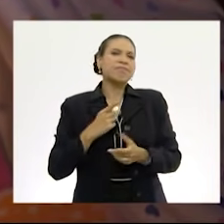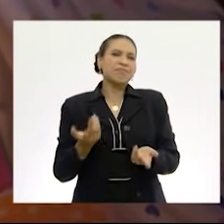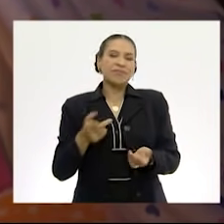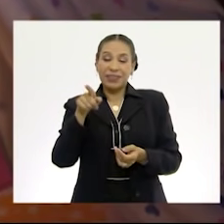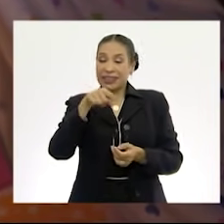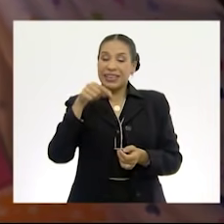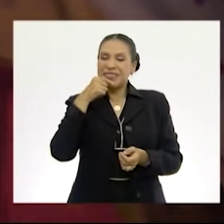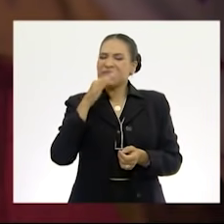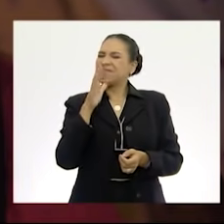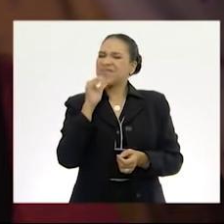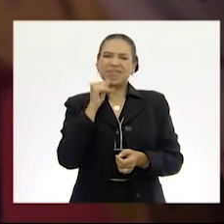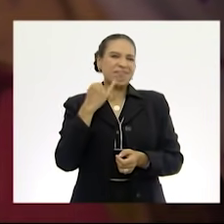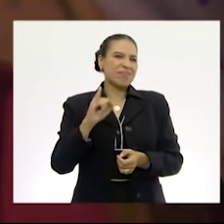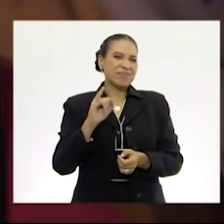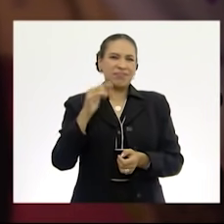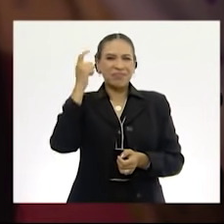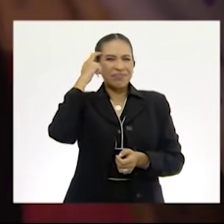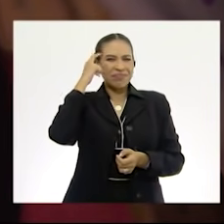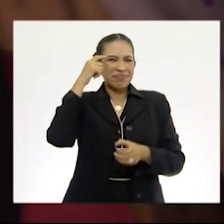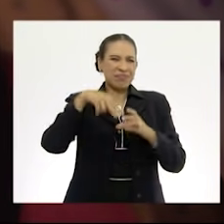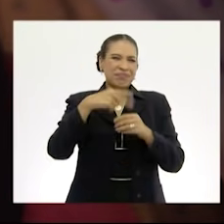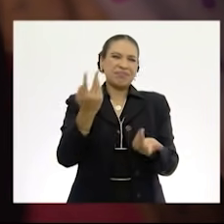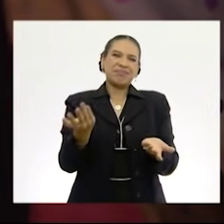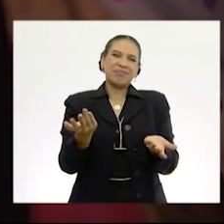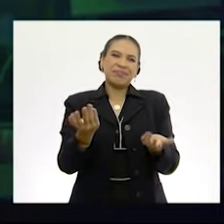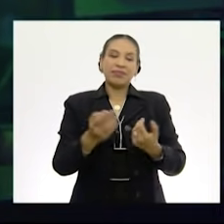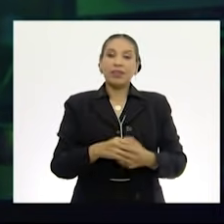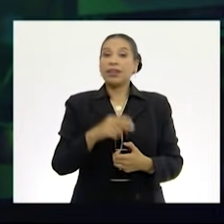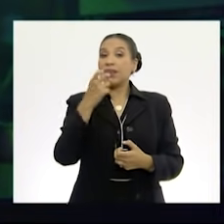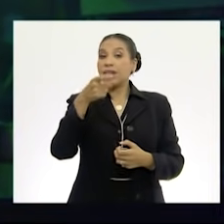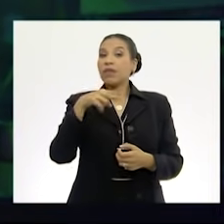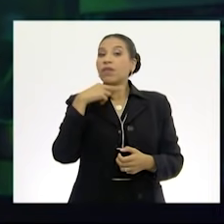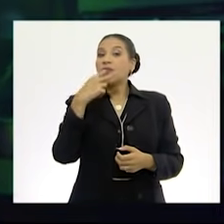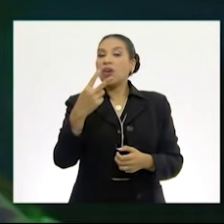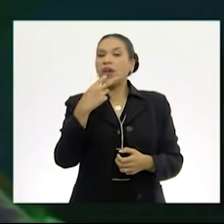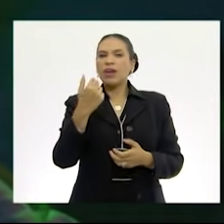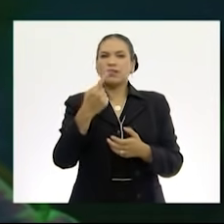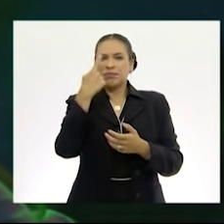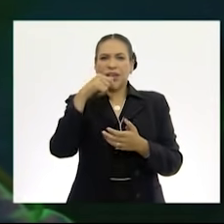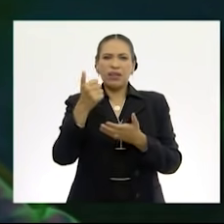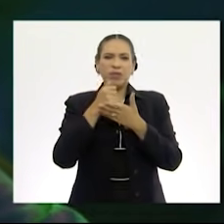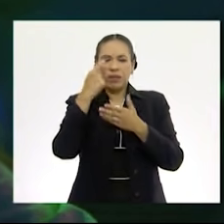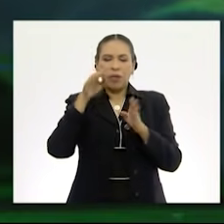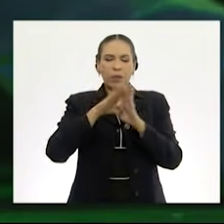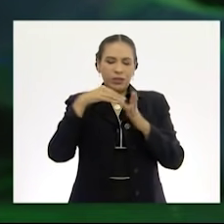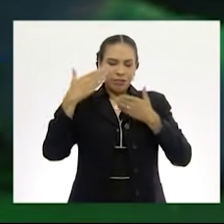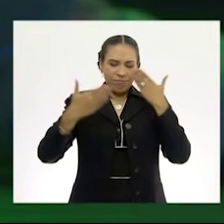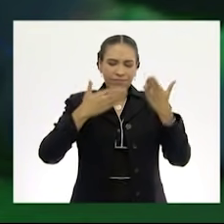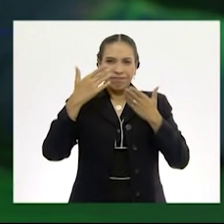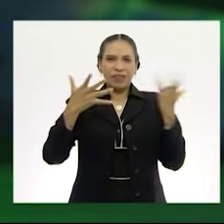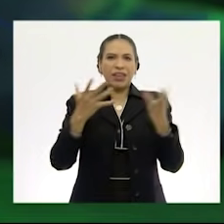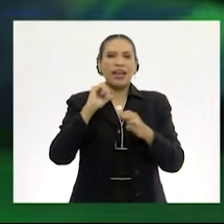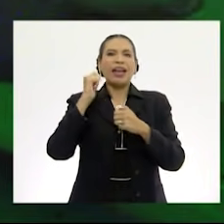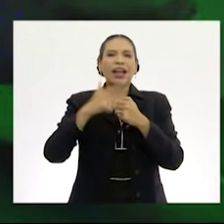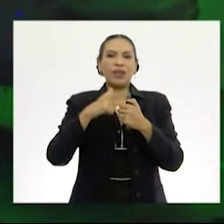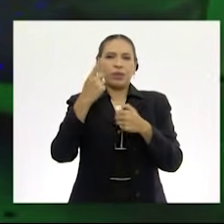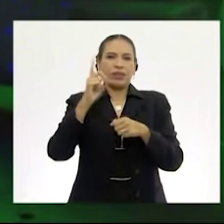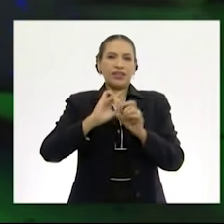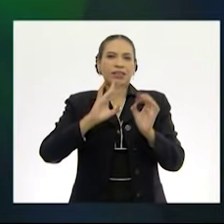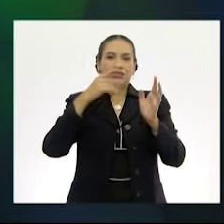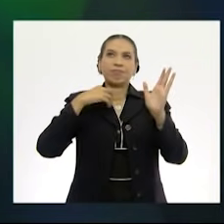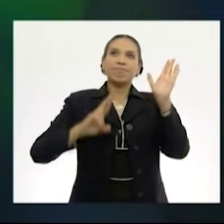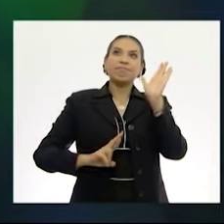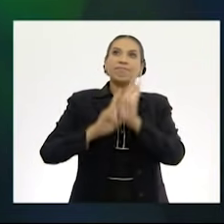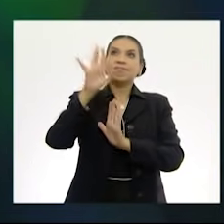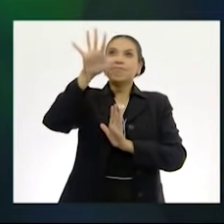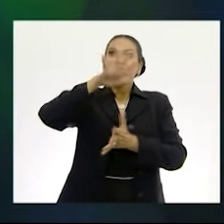las niñas no pueden, son cabezas huecas. Esas voces me retaron para estudiar y trabajar en crear algo que algún día fuera al espacio,